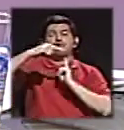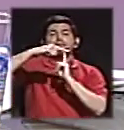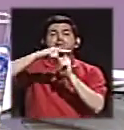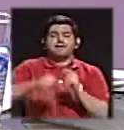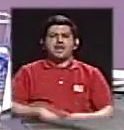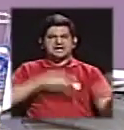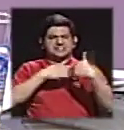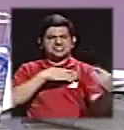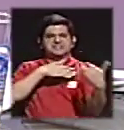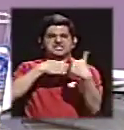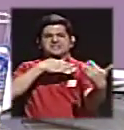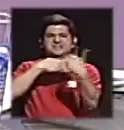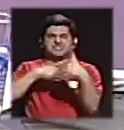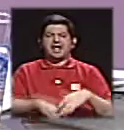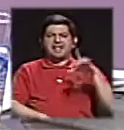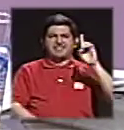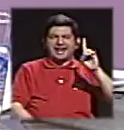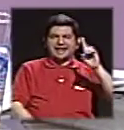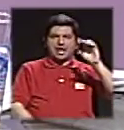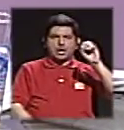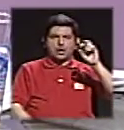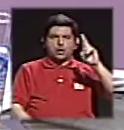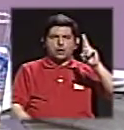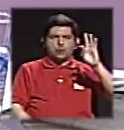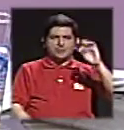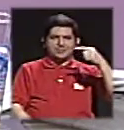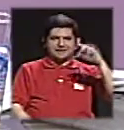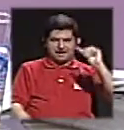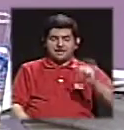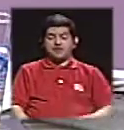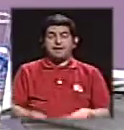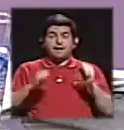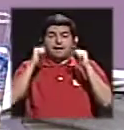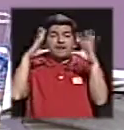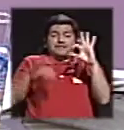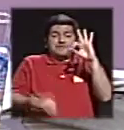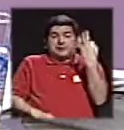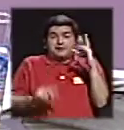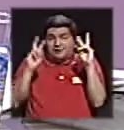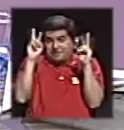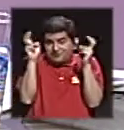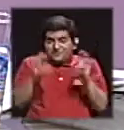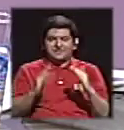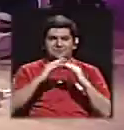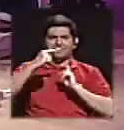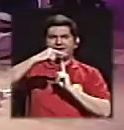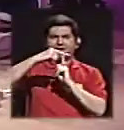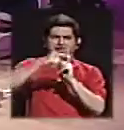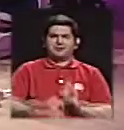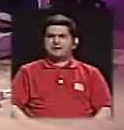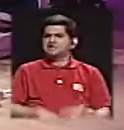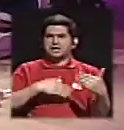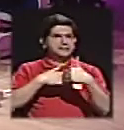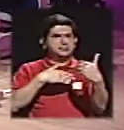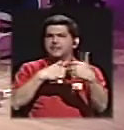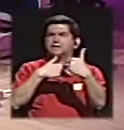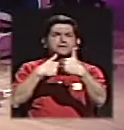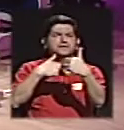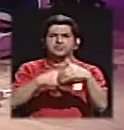estaba atacando mucho a Daniel Ortega. Y entonces, milagrosamente, la Iglesia lo deja de atacar